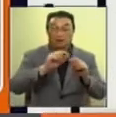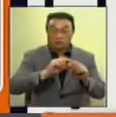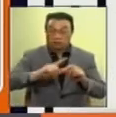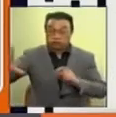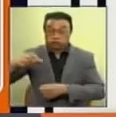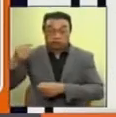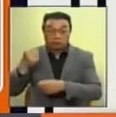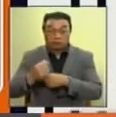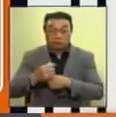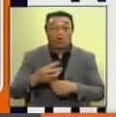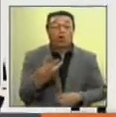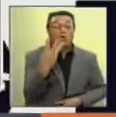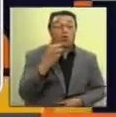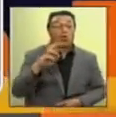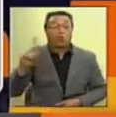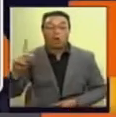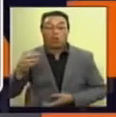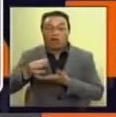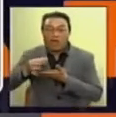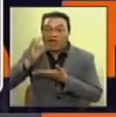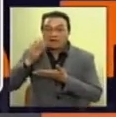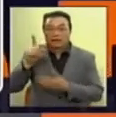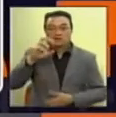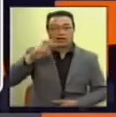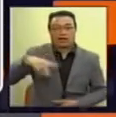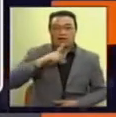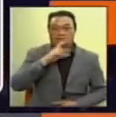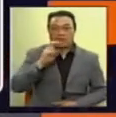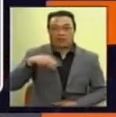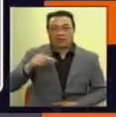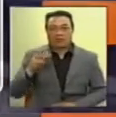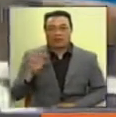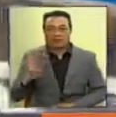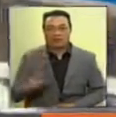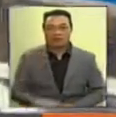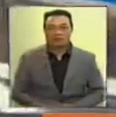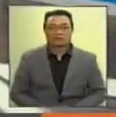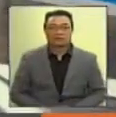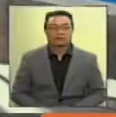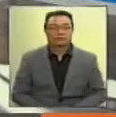emprendedores por Work Café Santander.